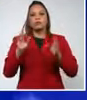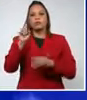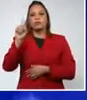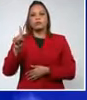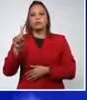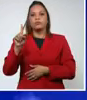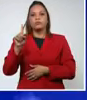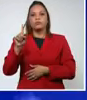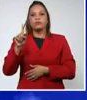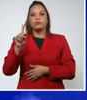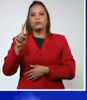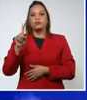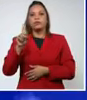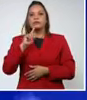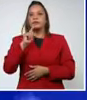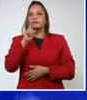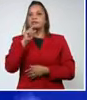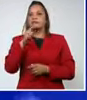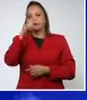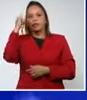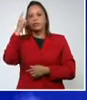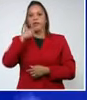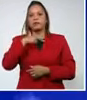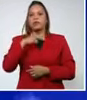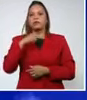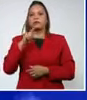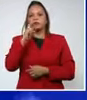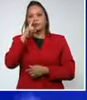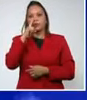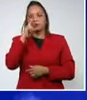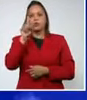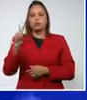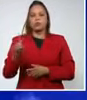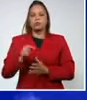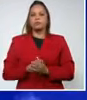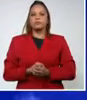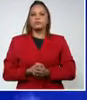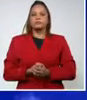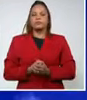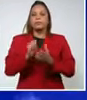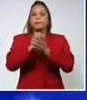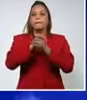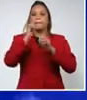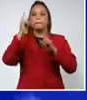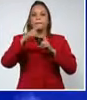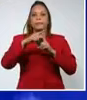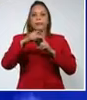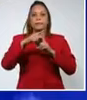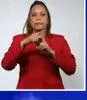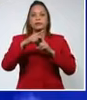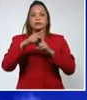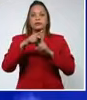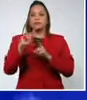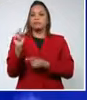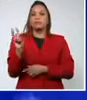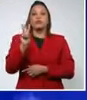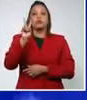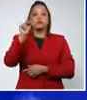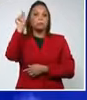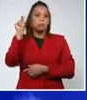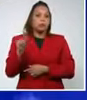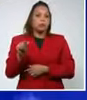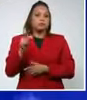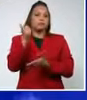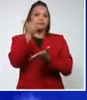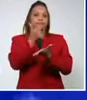Bari con un caso autóctono cada uno. En Matanza, que realmente el comportamiento demuestra que tienen